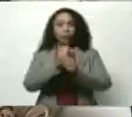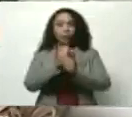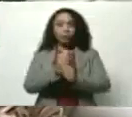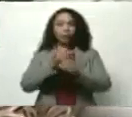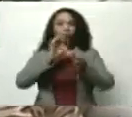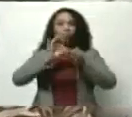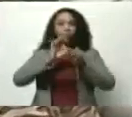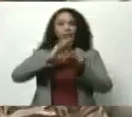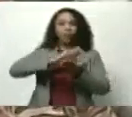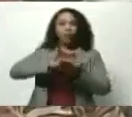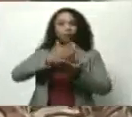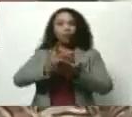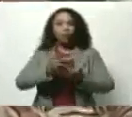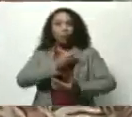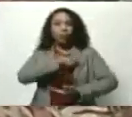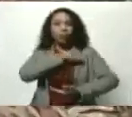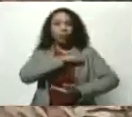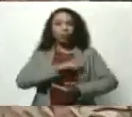él es en el